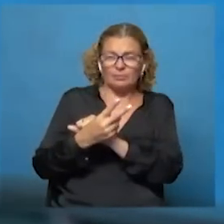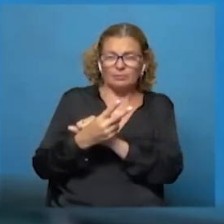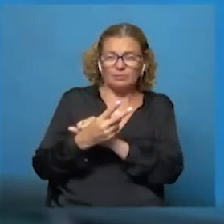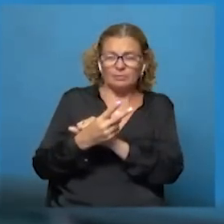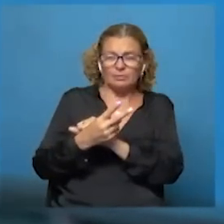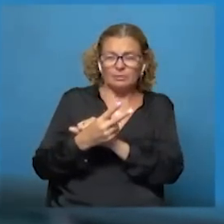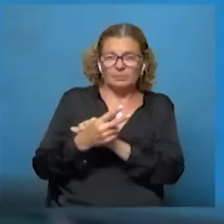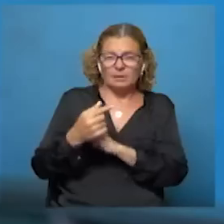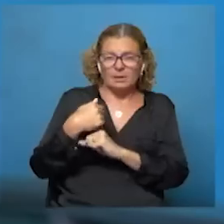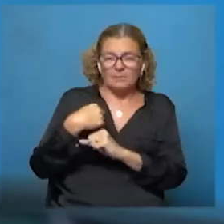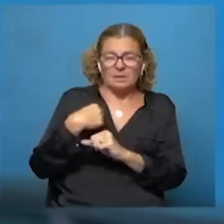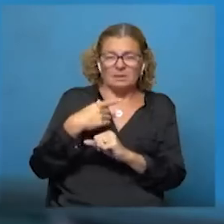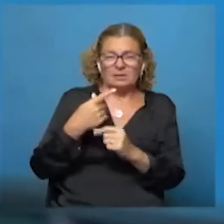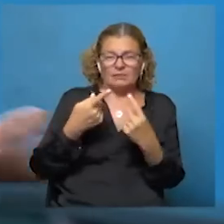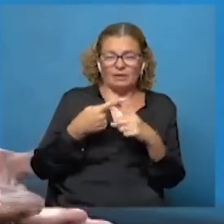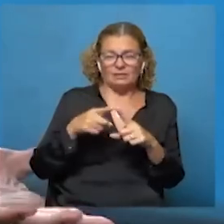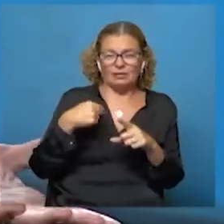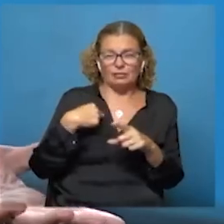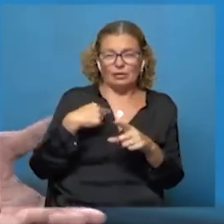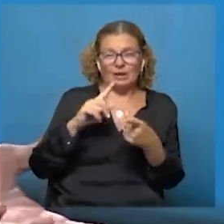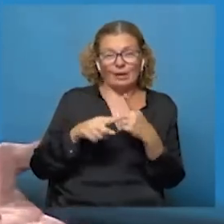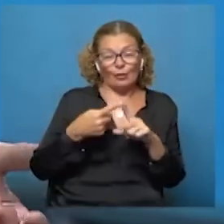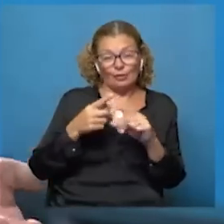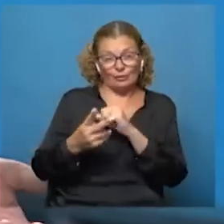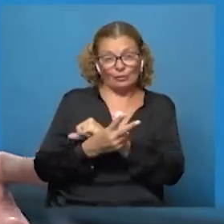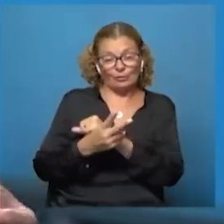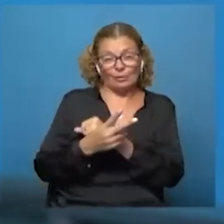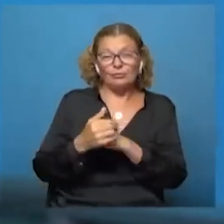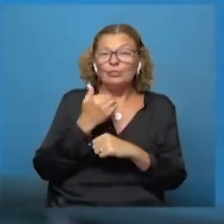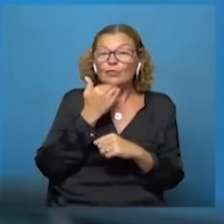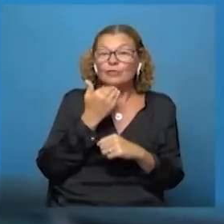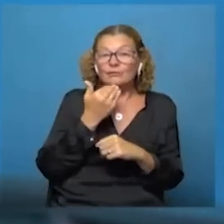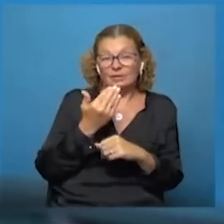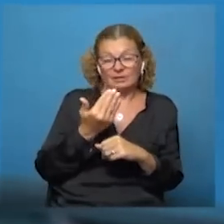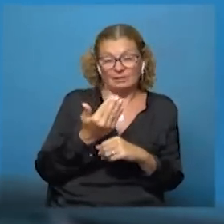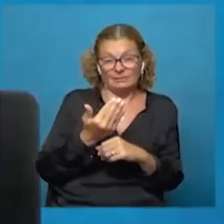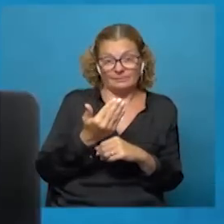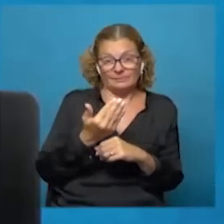santos para mi gusto atípica porque yo que era el coordinador de seguridad no tenía conocimiento